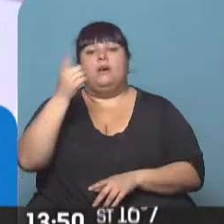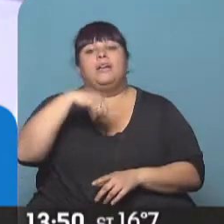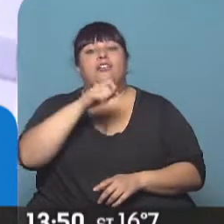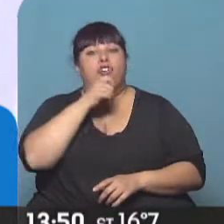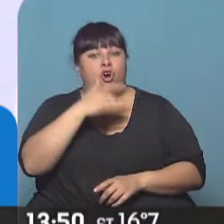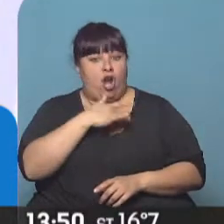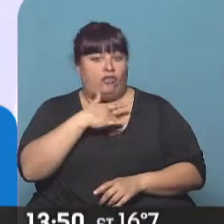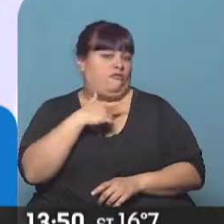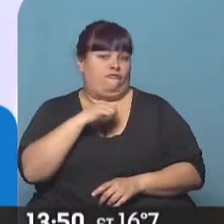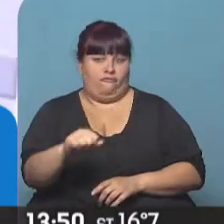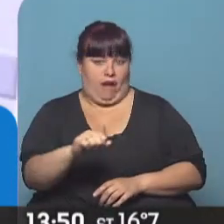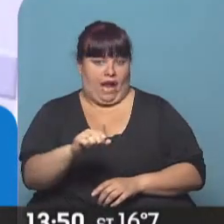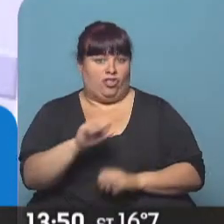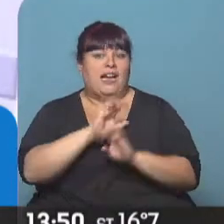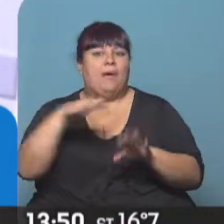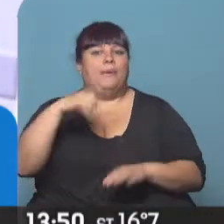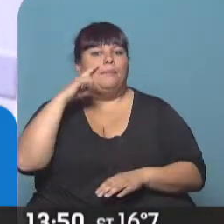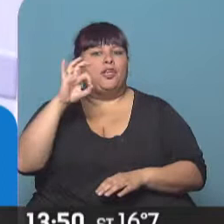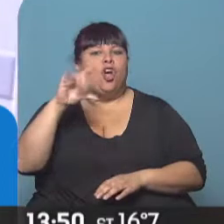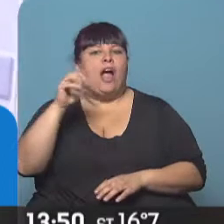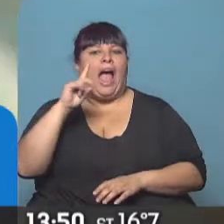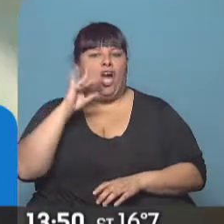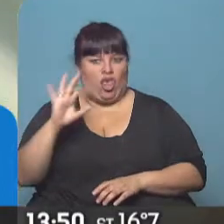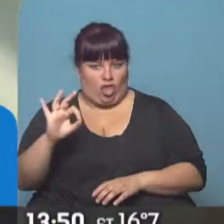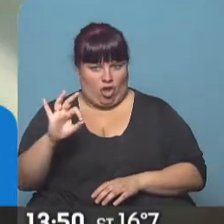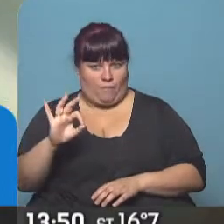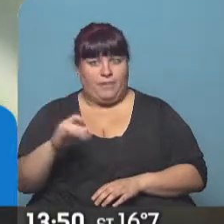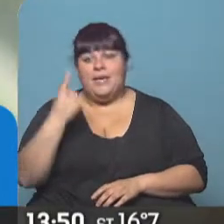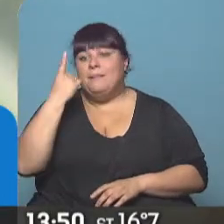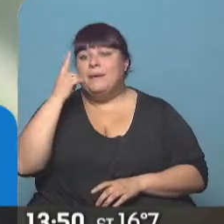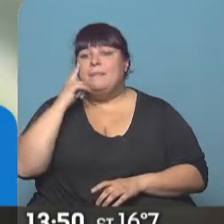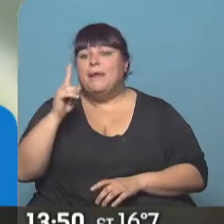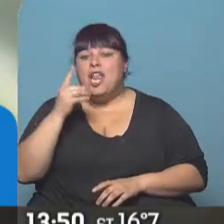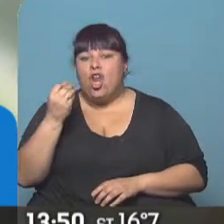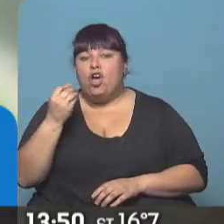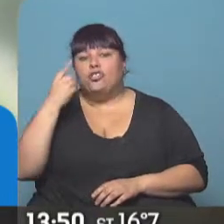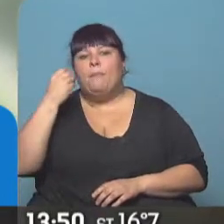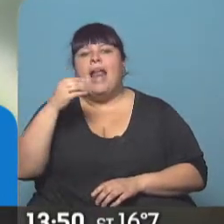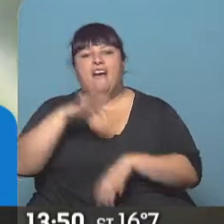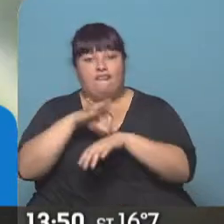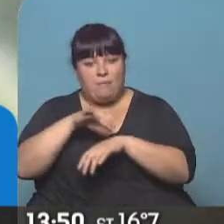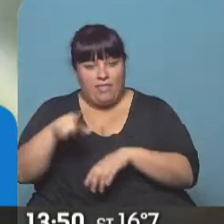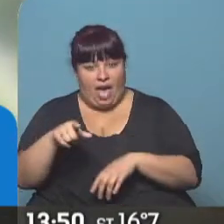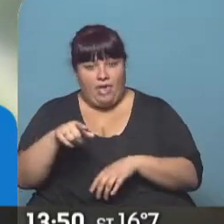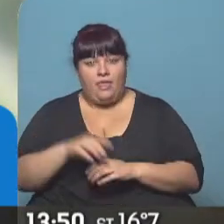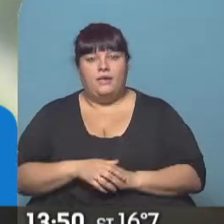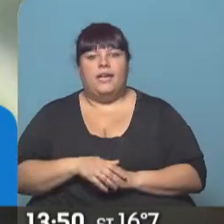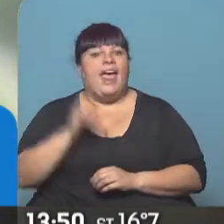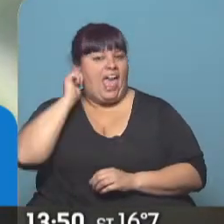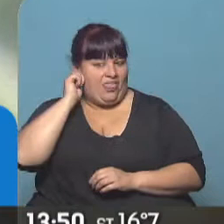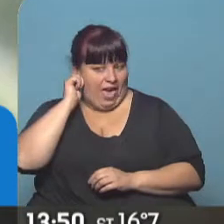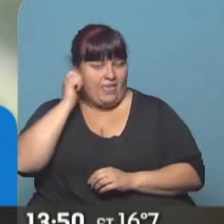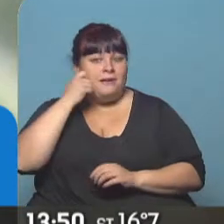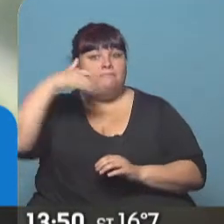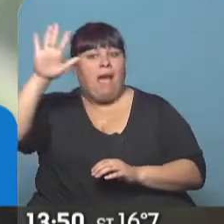en el corazón un infarto agudo de miocardio el principal factor de riesgo para tener una trombosis es la edad a